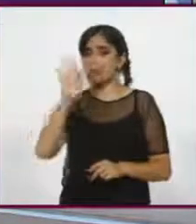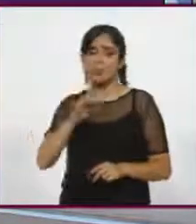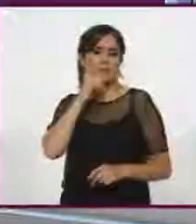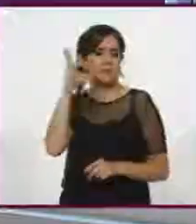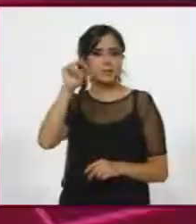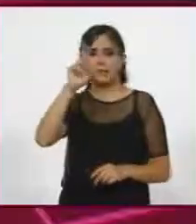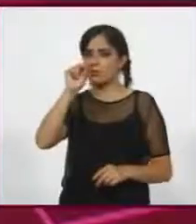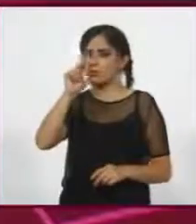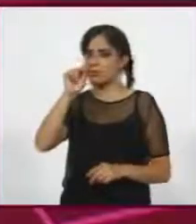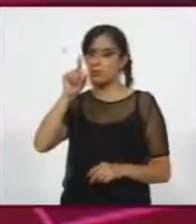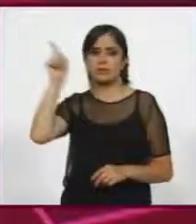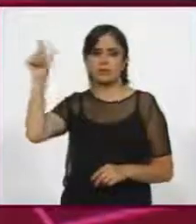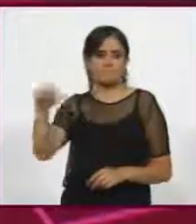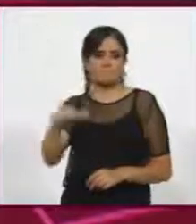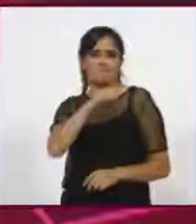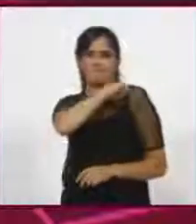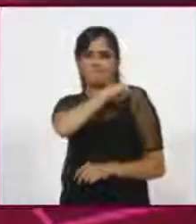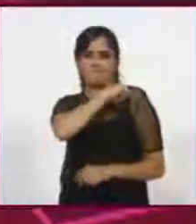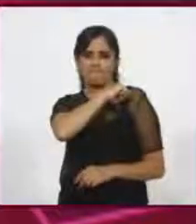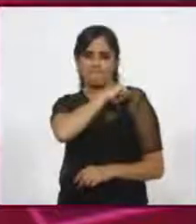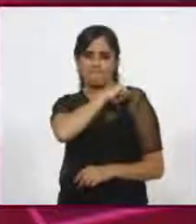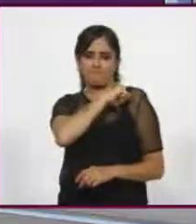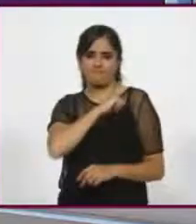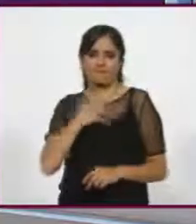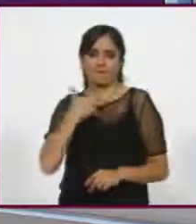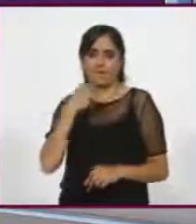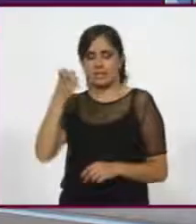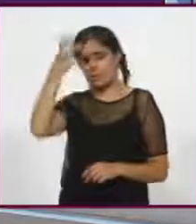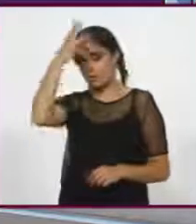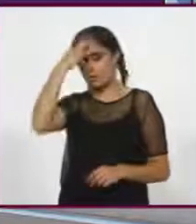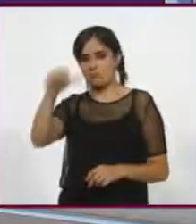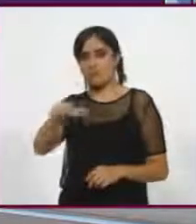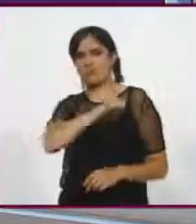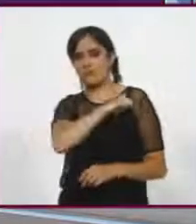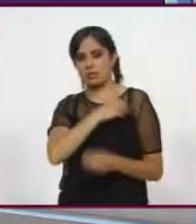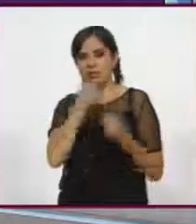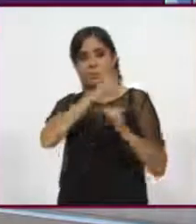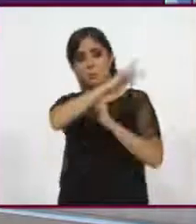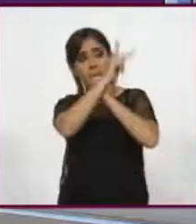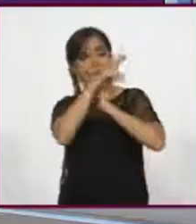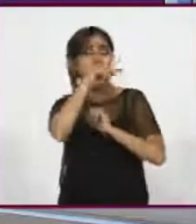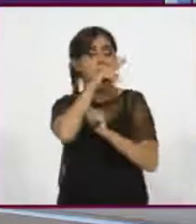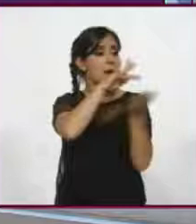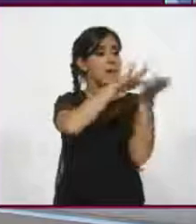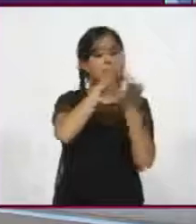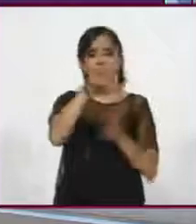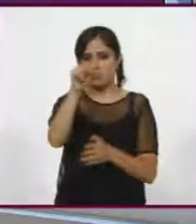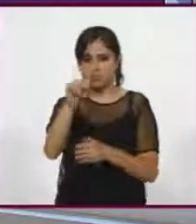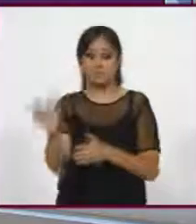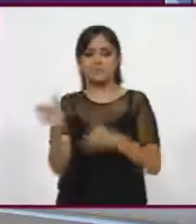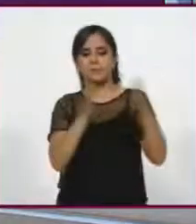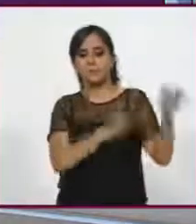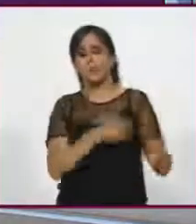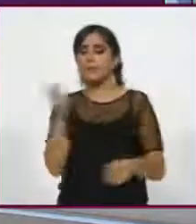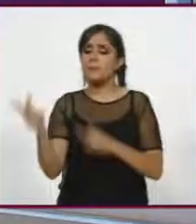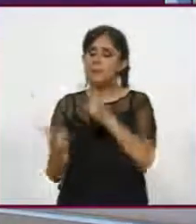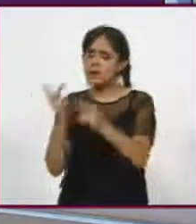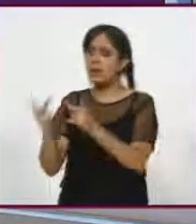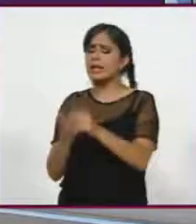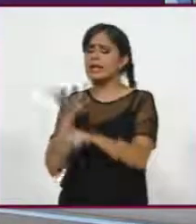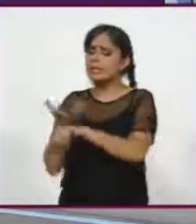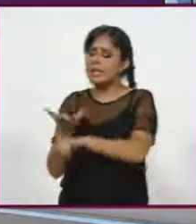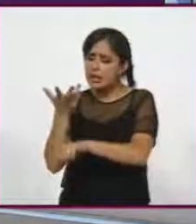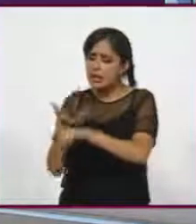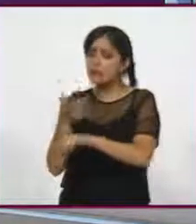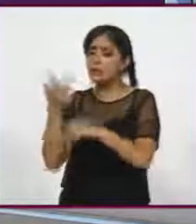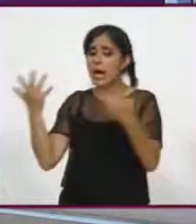70% dice que no, es más o menos el mismo indicador que tiene Trump, contra 28 que sí. Y Estados Unidos